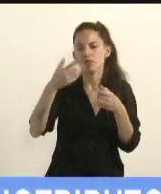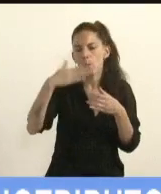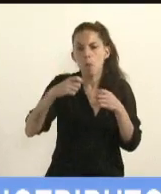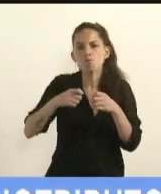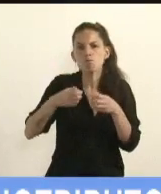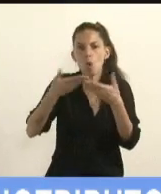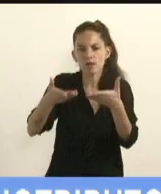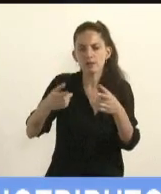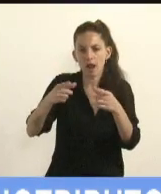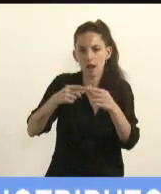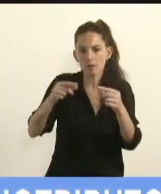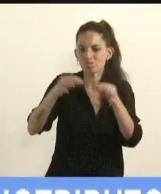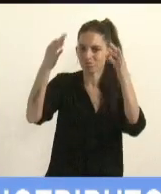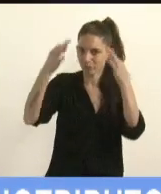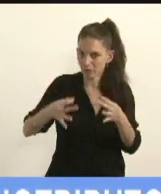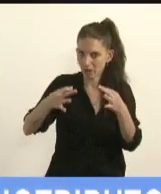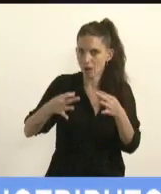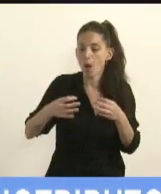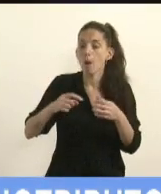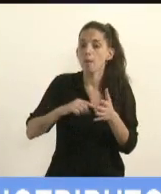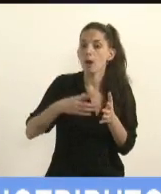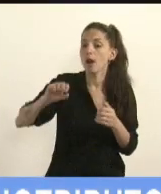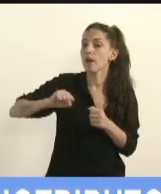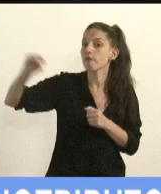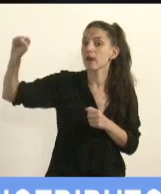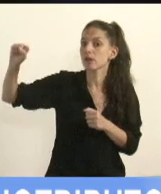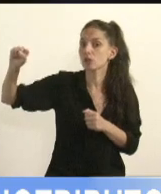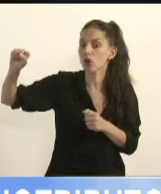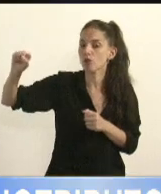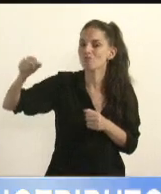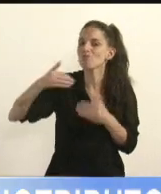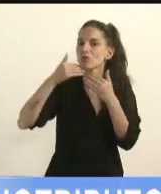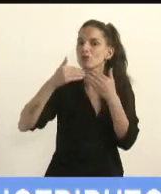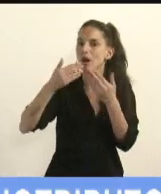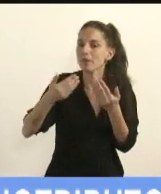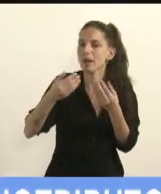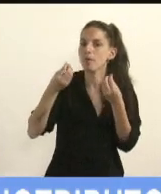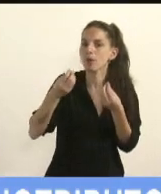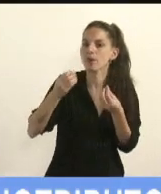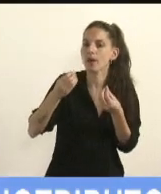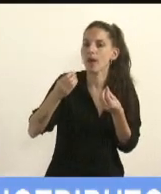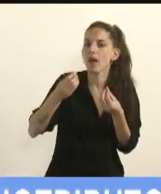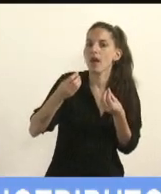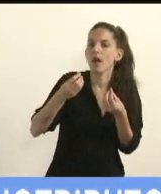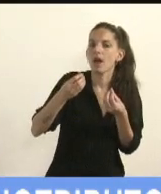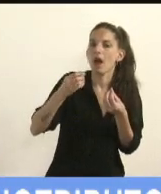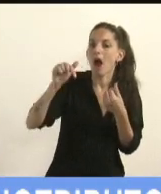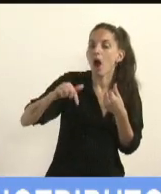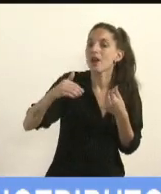la inflación no se sabía porque habían liquidado al INDEC, ahora la inflación no se sabe porque ponen